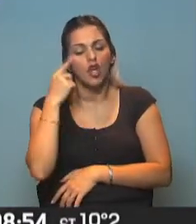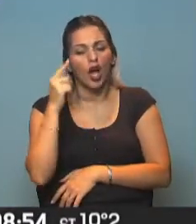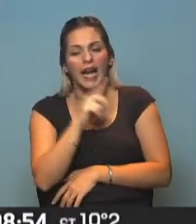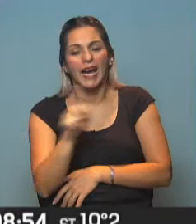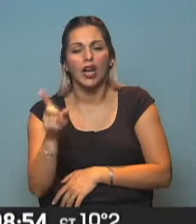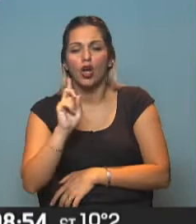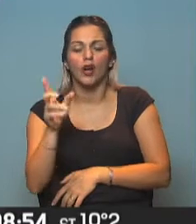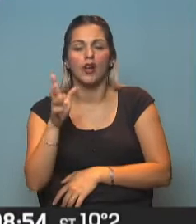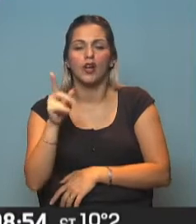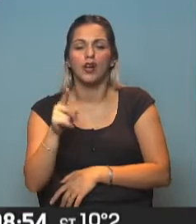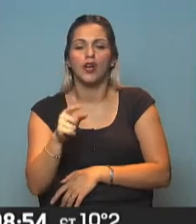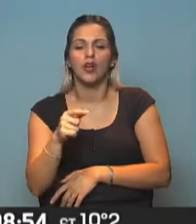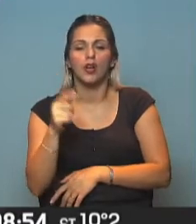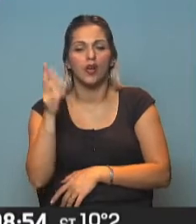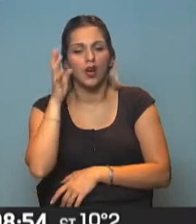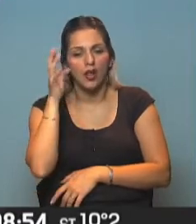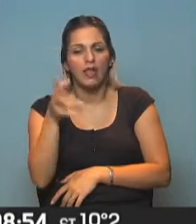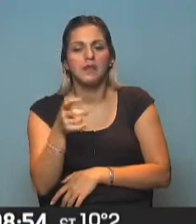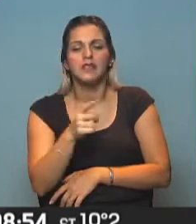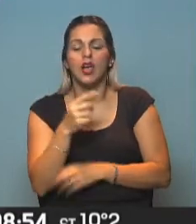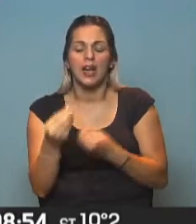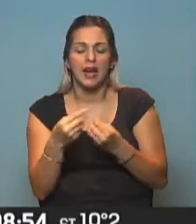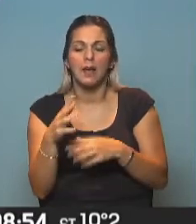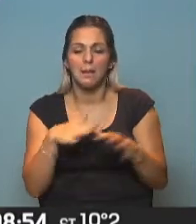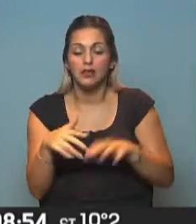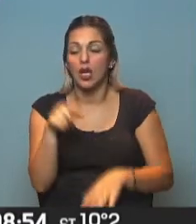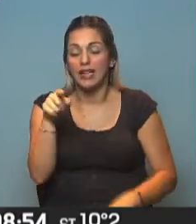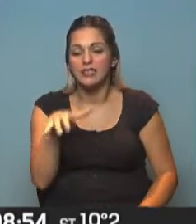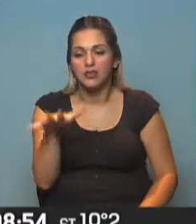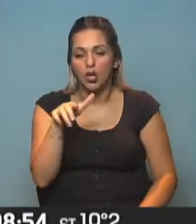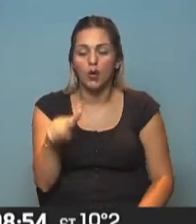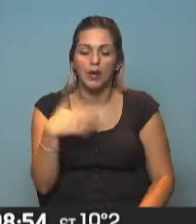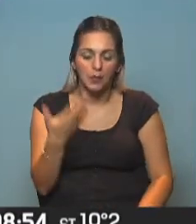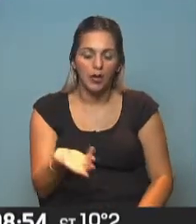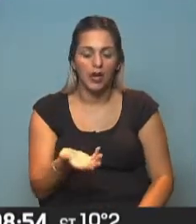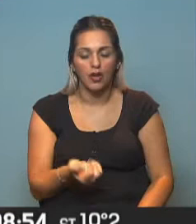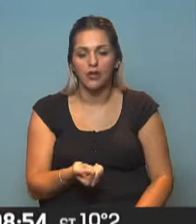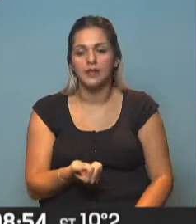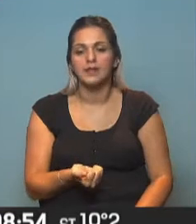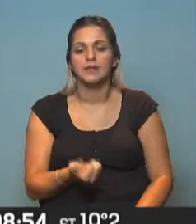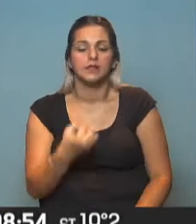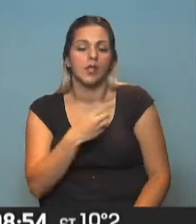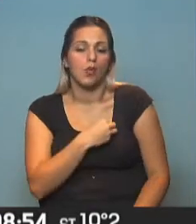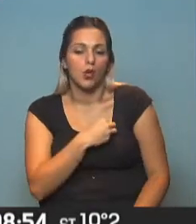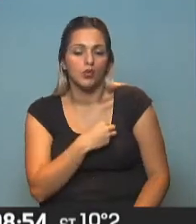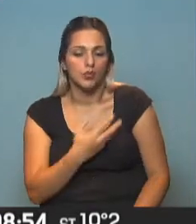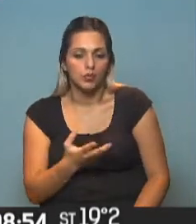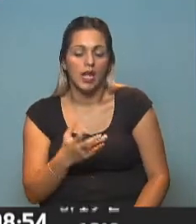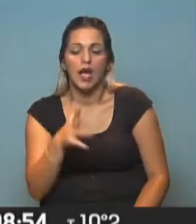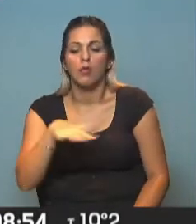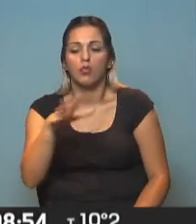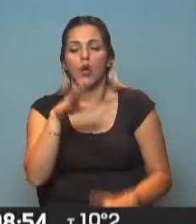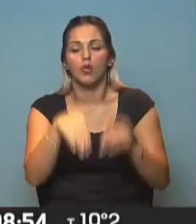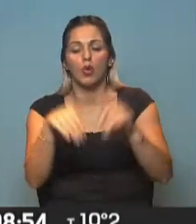los extremos para hacer la media osea lo que sucedió ahí obviamente es una voluntad de la red de representación del pueblo